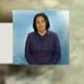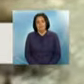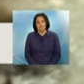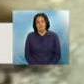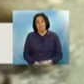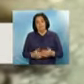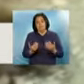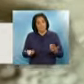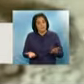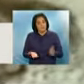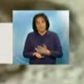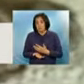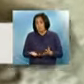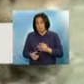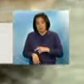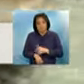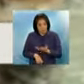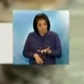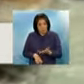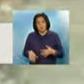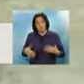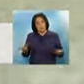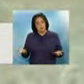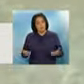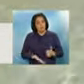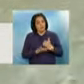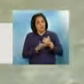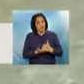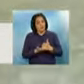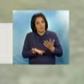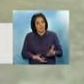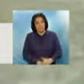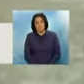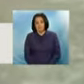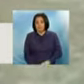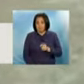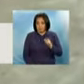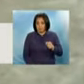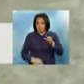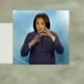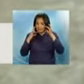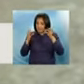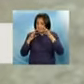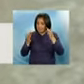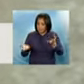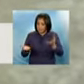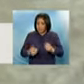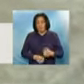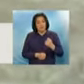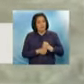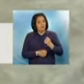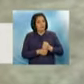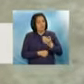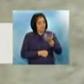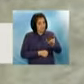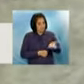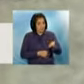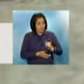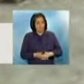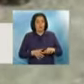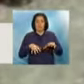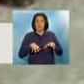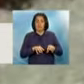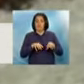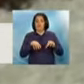En cambio, si no hay tiempo, puede tener un asistente. Como este menino que hace el trabajo. Unos